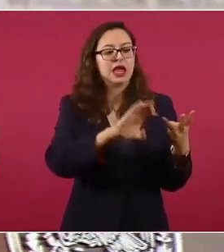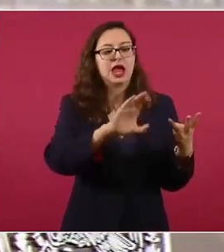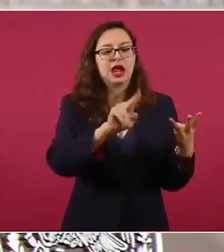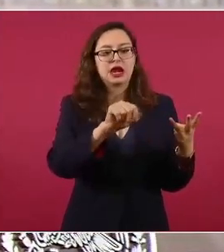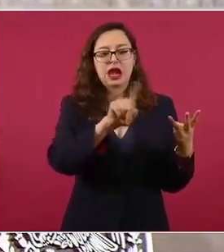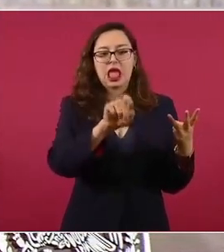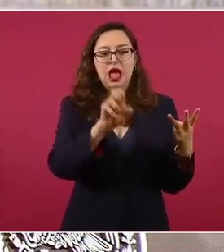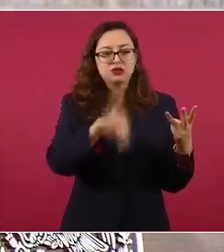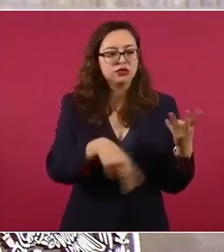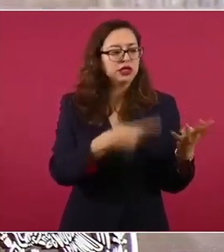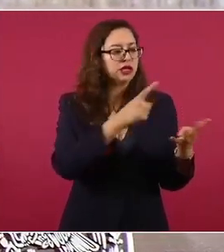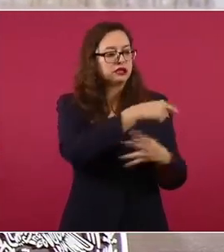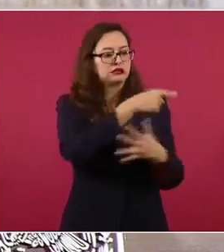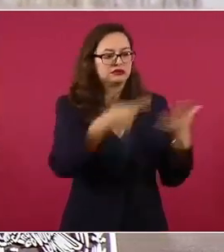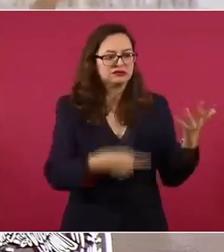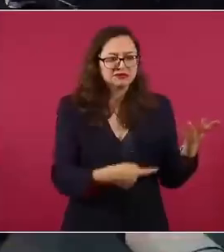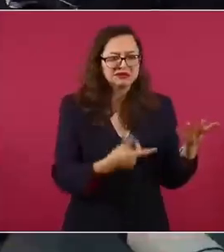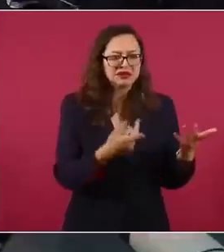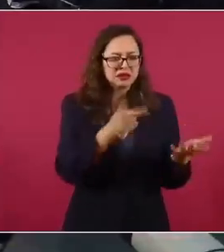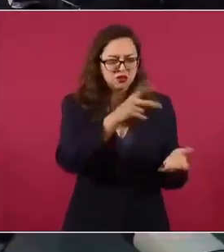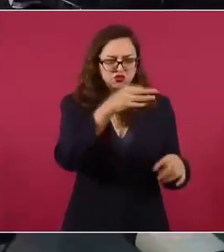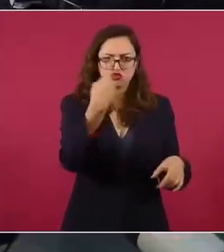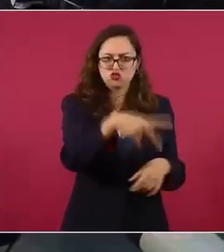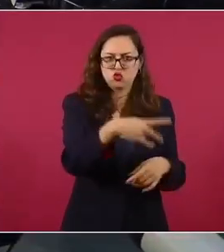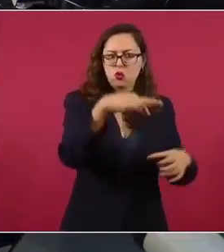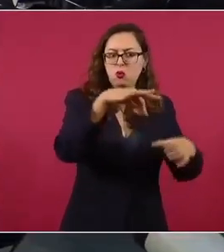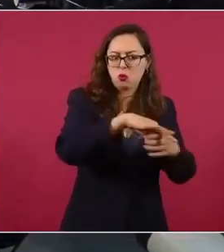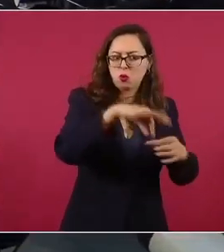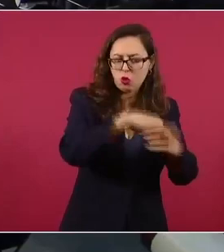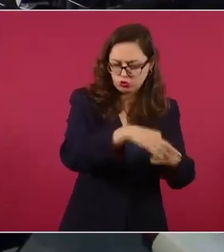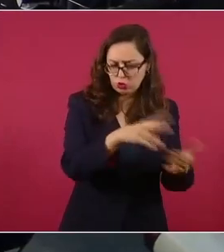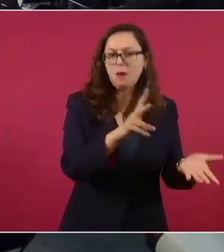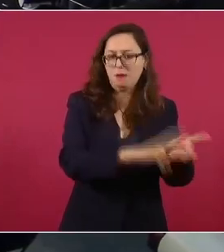¿sí?, van a